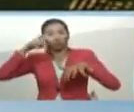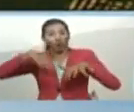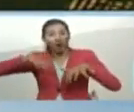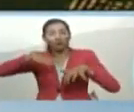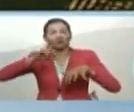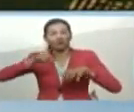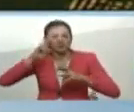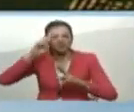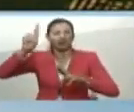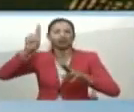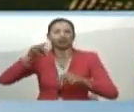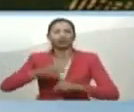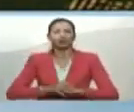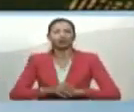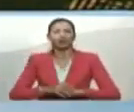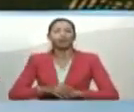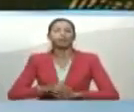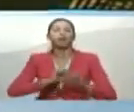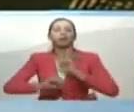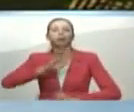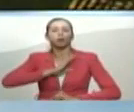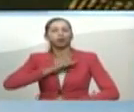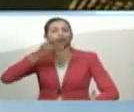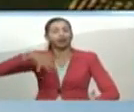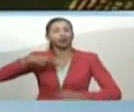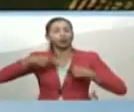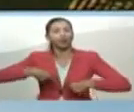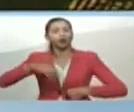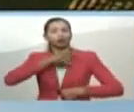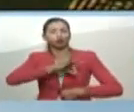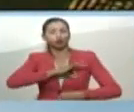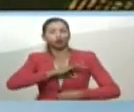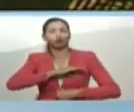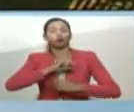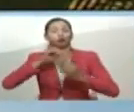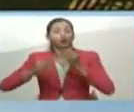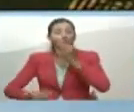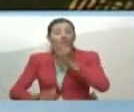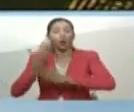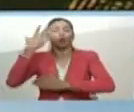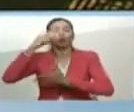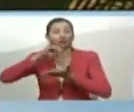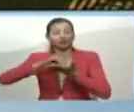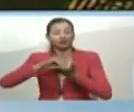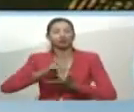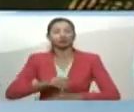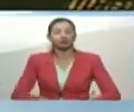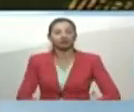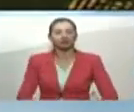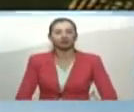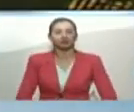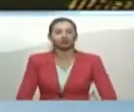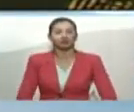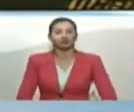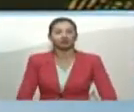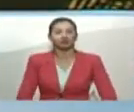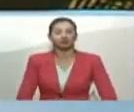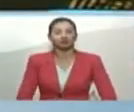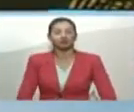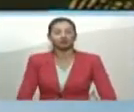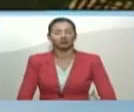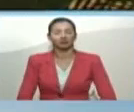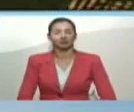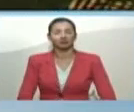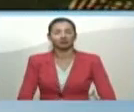derechos democráticos, humanos y sociales. Y con el renacimiento de el